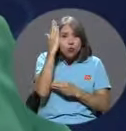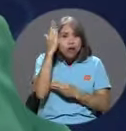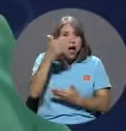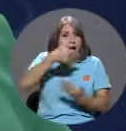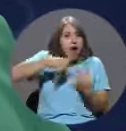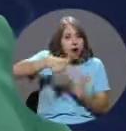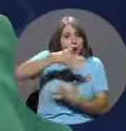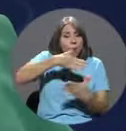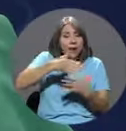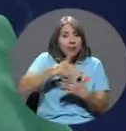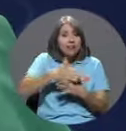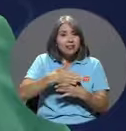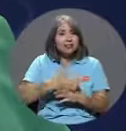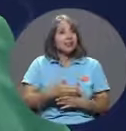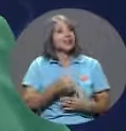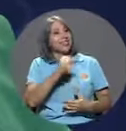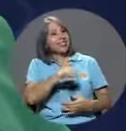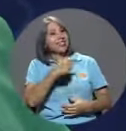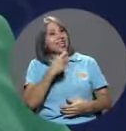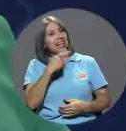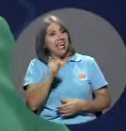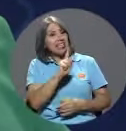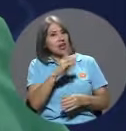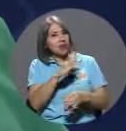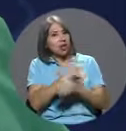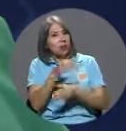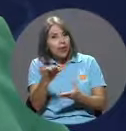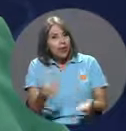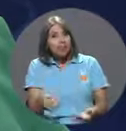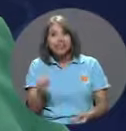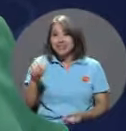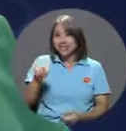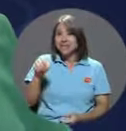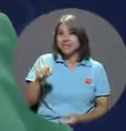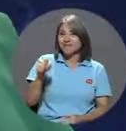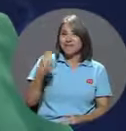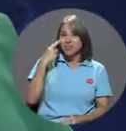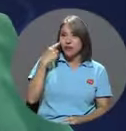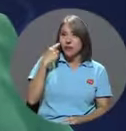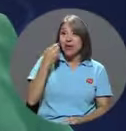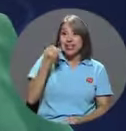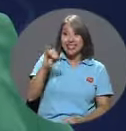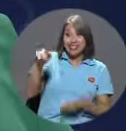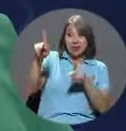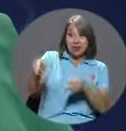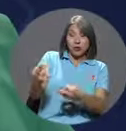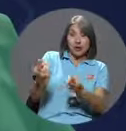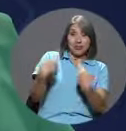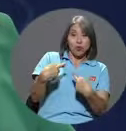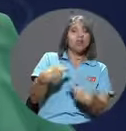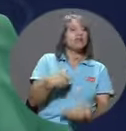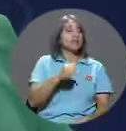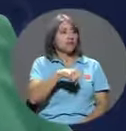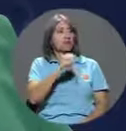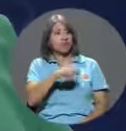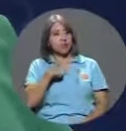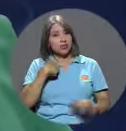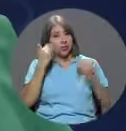almuerzo, cosas como esas que podamos ver, exacto, como indicadores. Y si la persona me dice, estoy